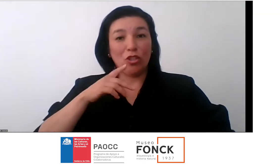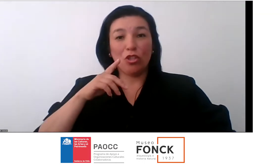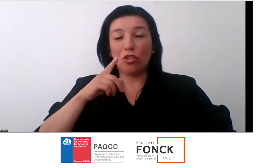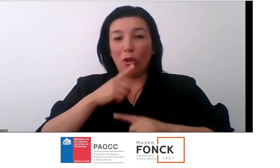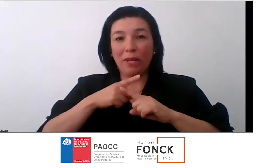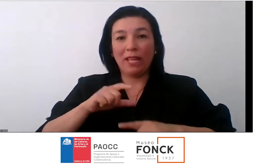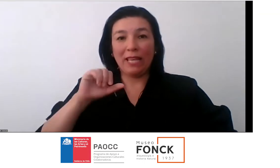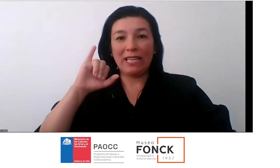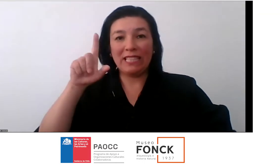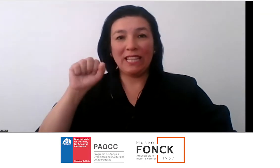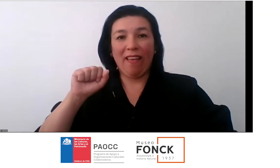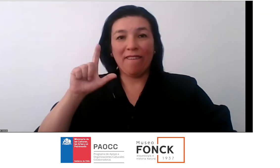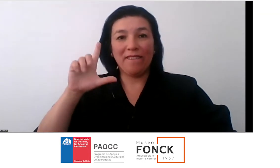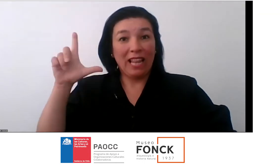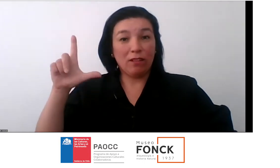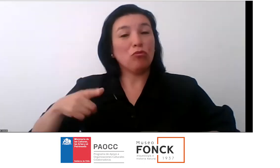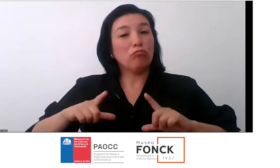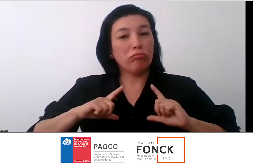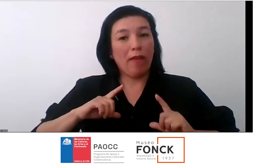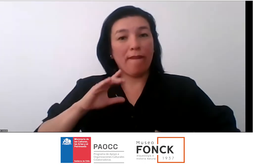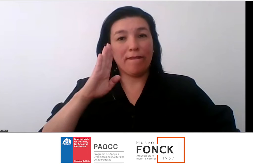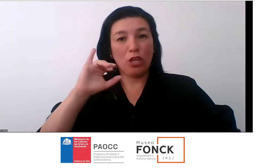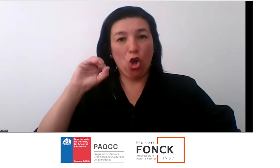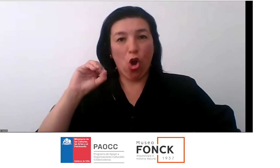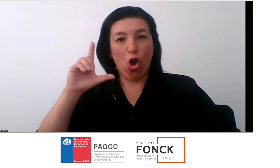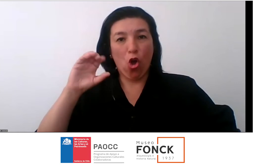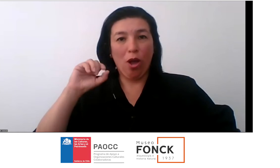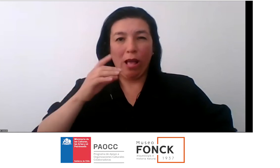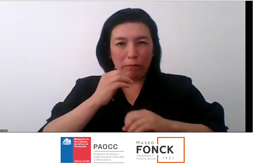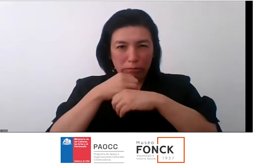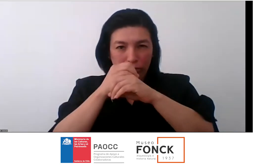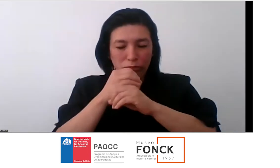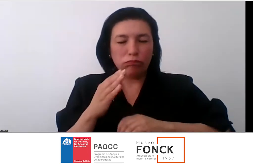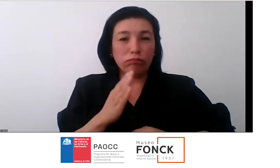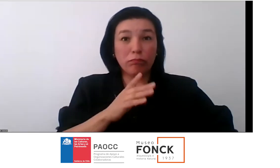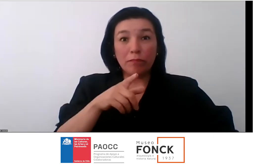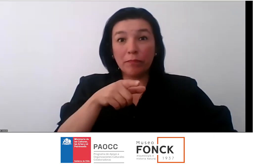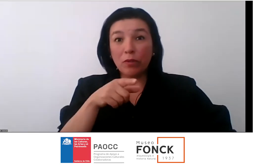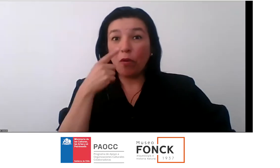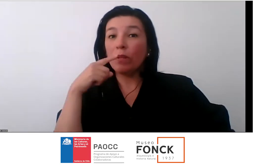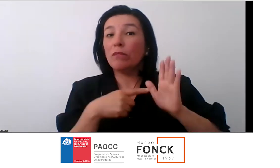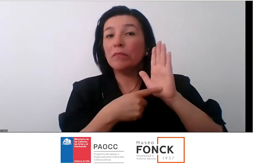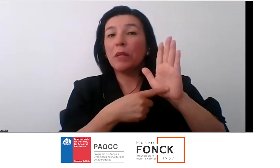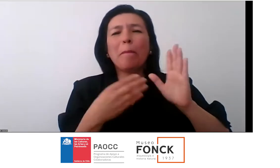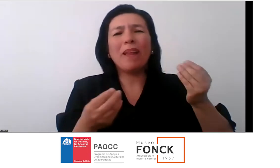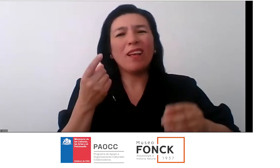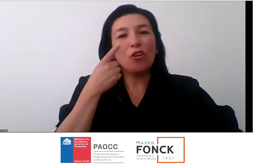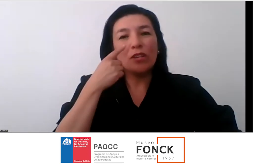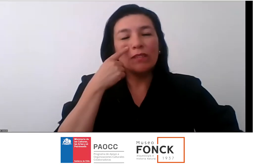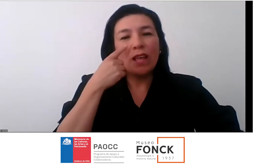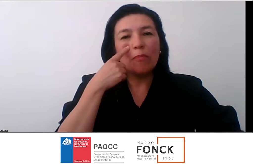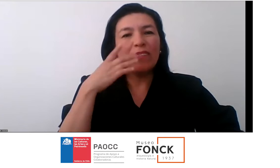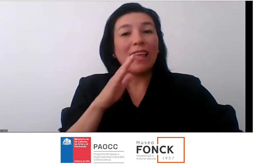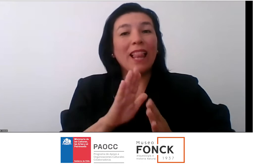bióloga y les quiero compartir una presentación para que conozcamos un poco más de lo que es